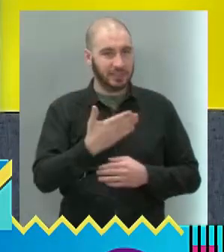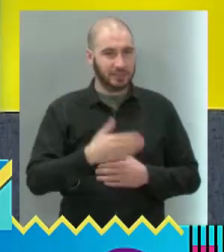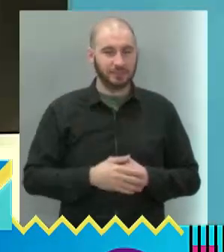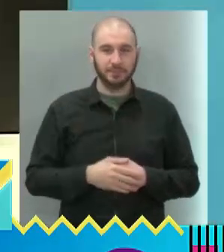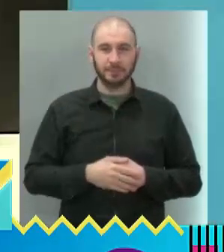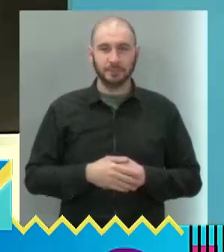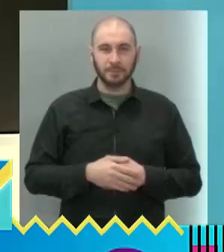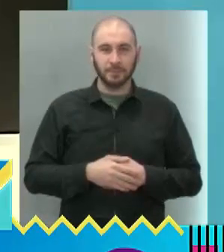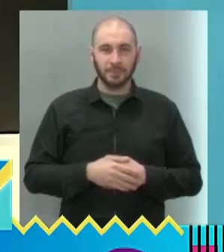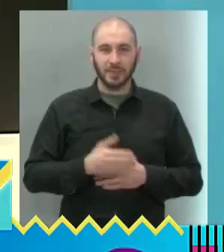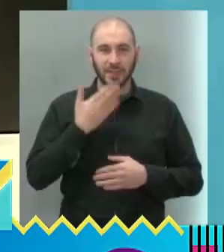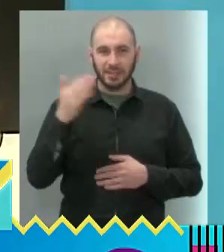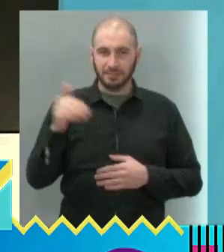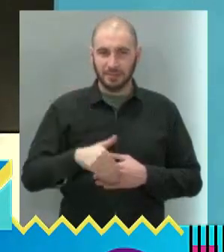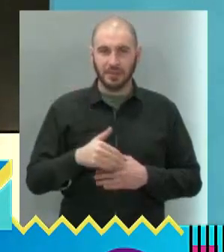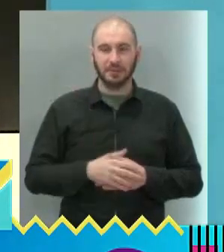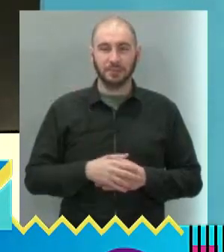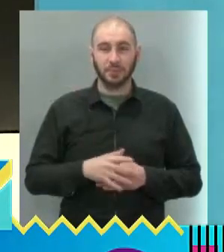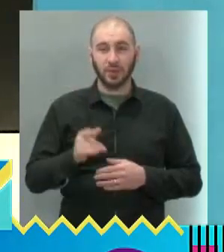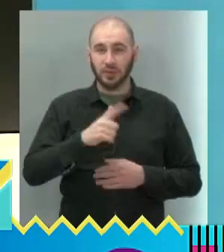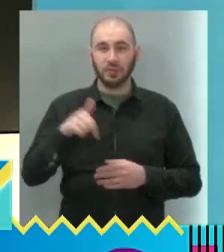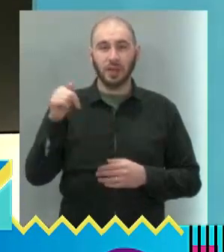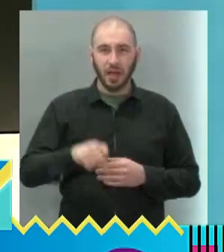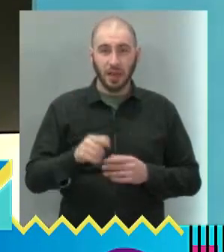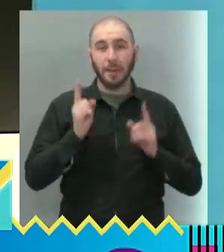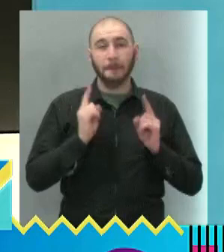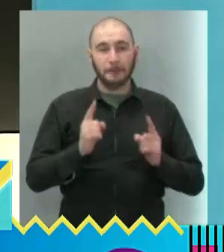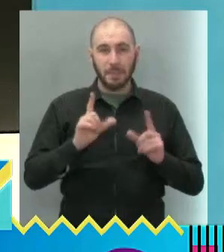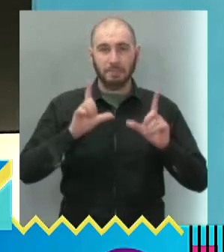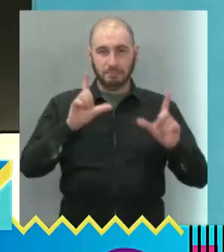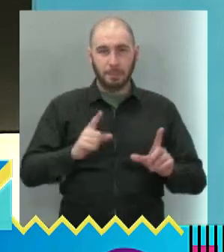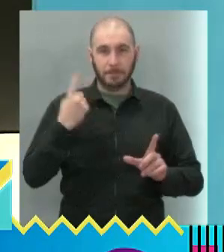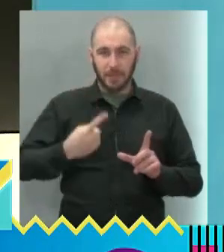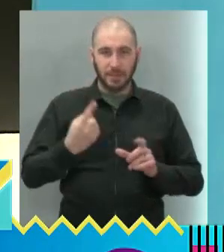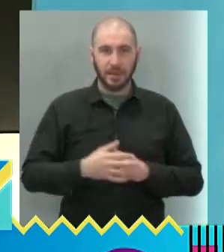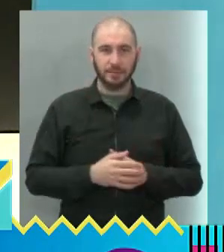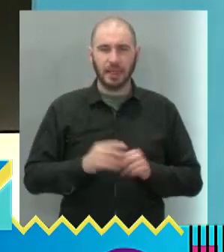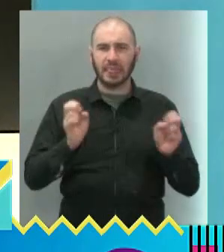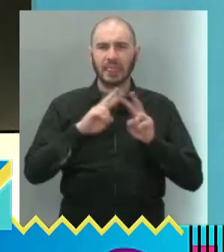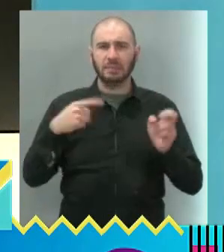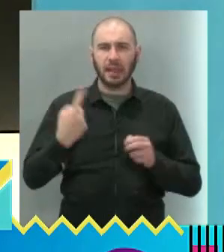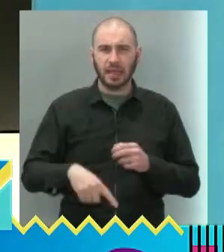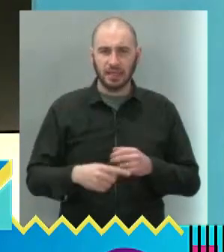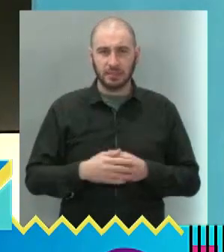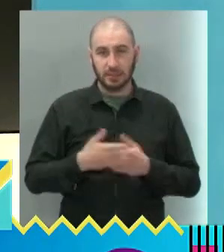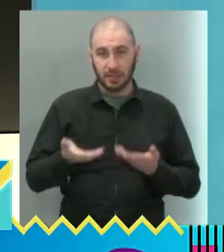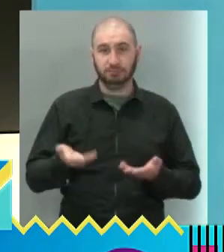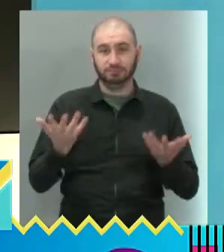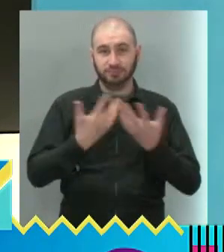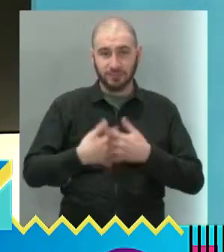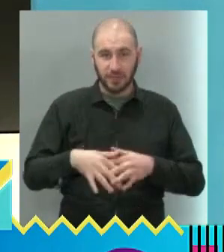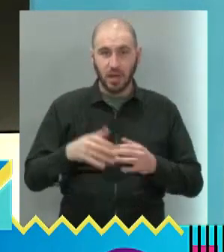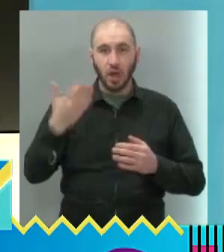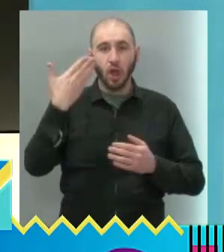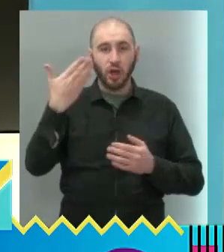gracias por la Bueno, invitación. gracias por acompañarnos y nosotros nos vamos a ir como siempre a la primera placa relacionada a esto, que está relacionado con